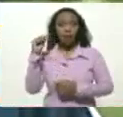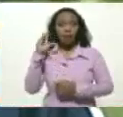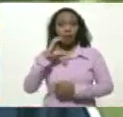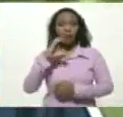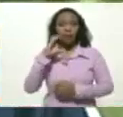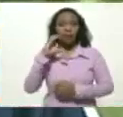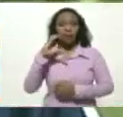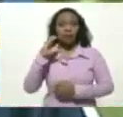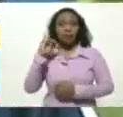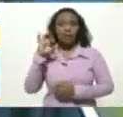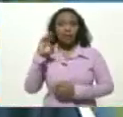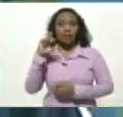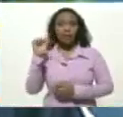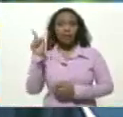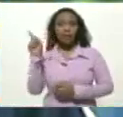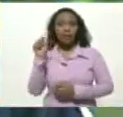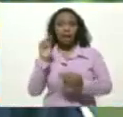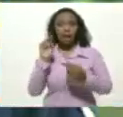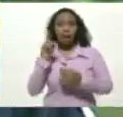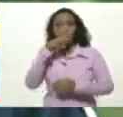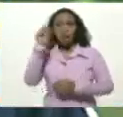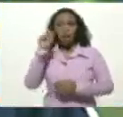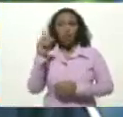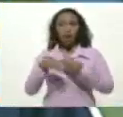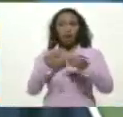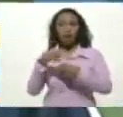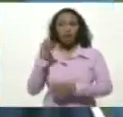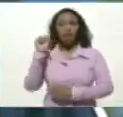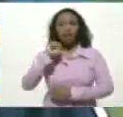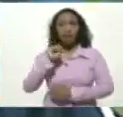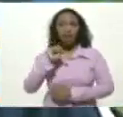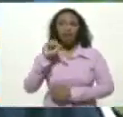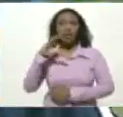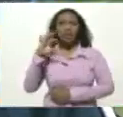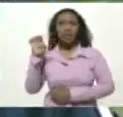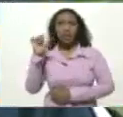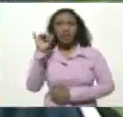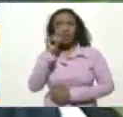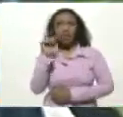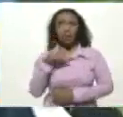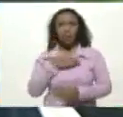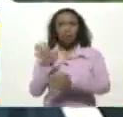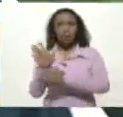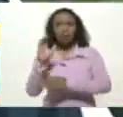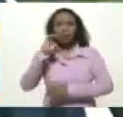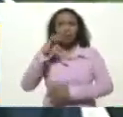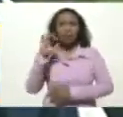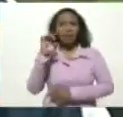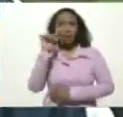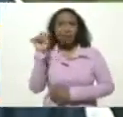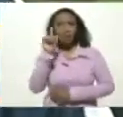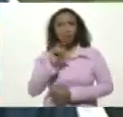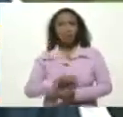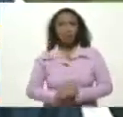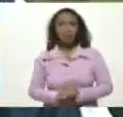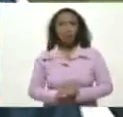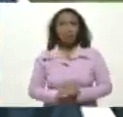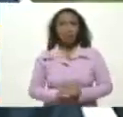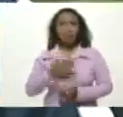Sicilia. Que Nicolás no hagas esto, Sicilia. Que vamos para allá, Sicilia.